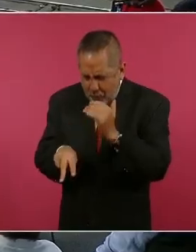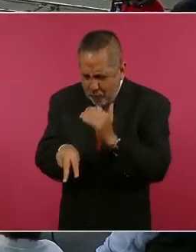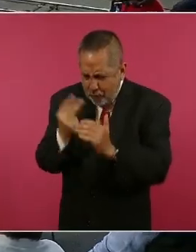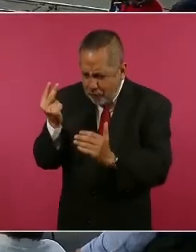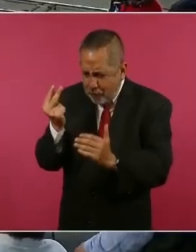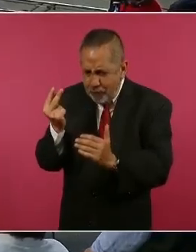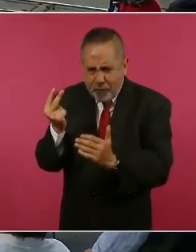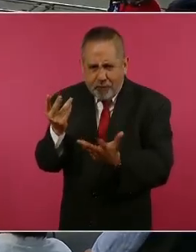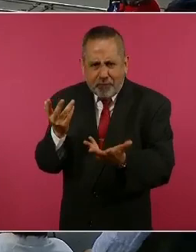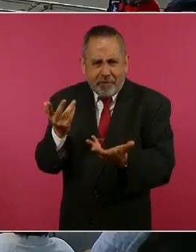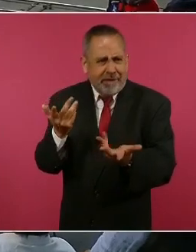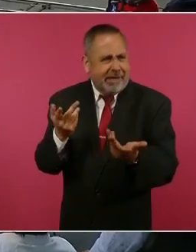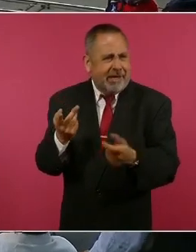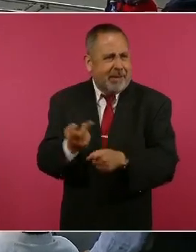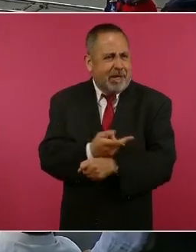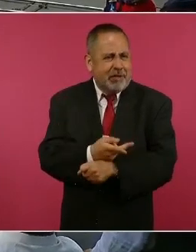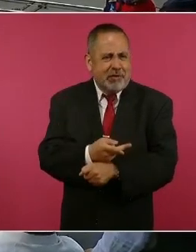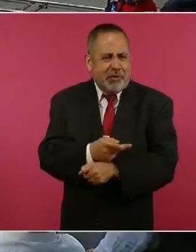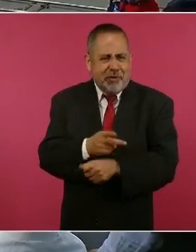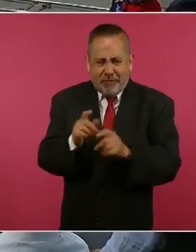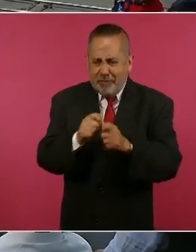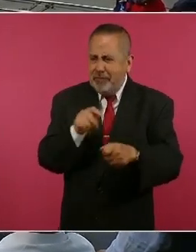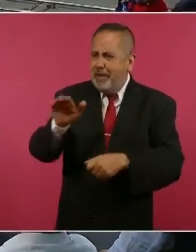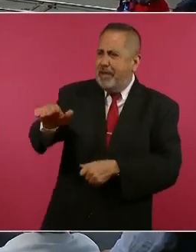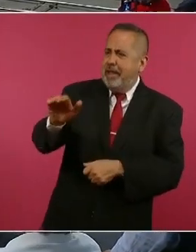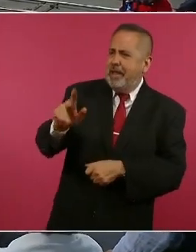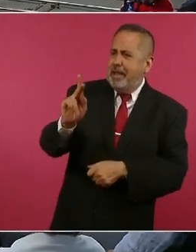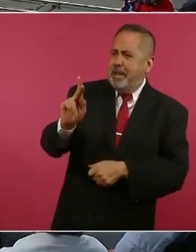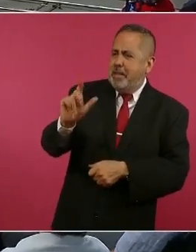Planeta. Es pirata.